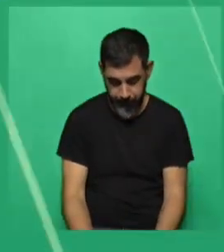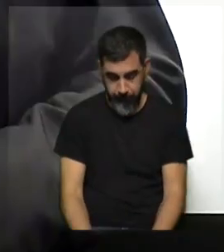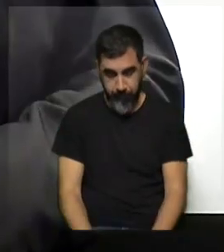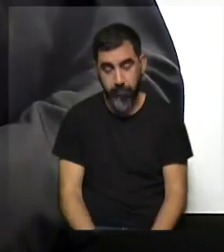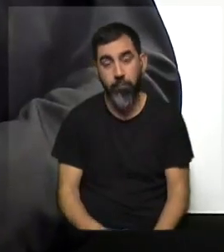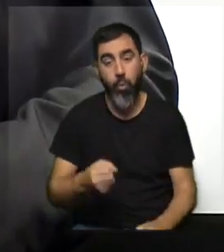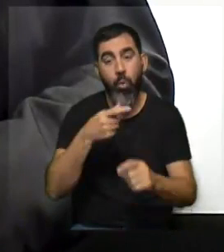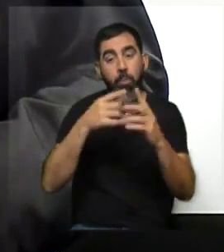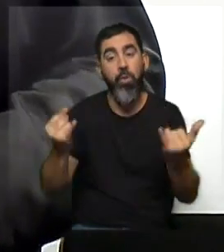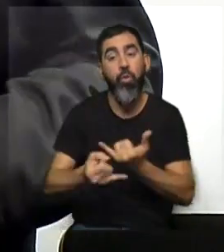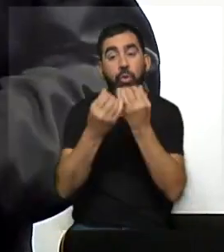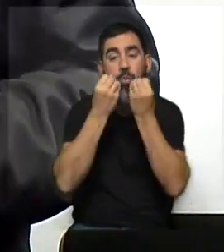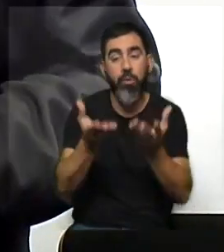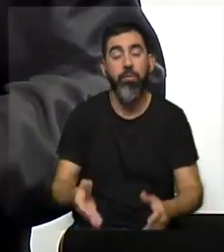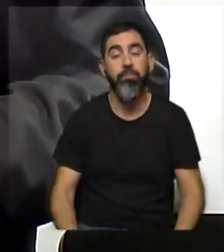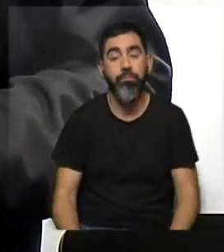bienvenido